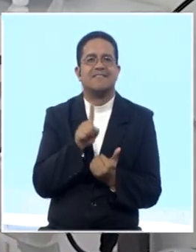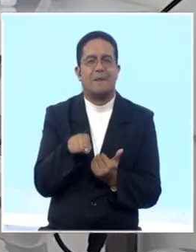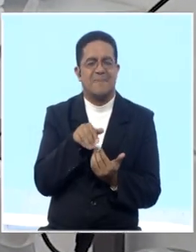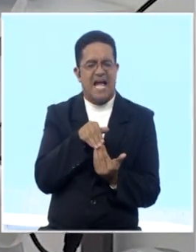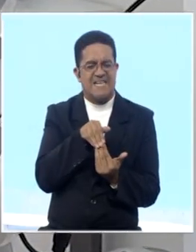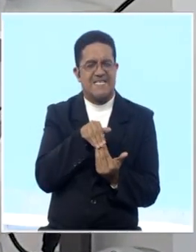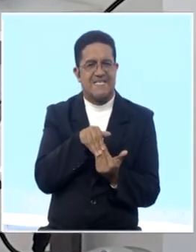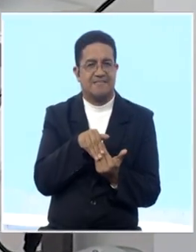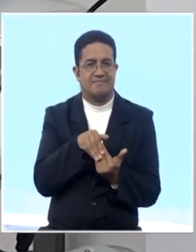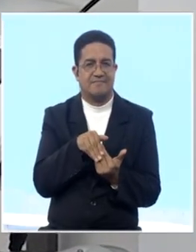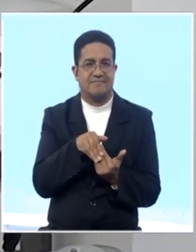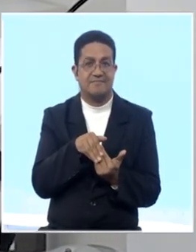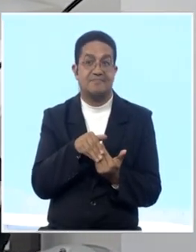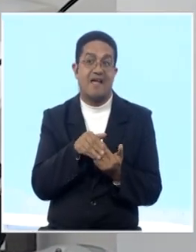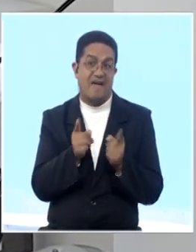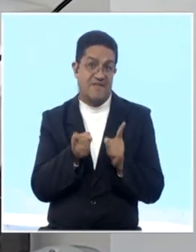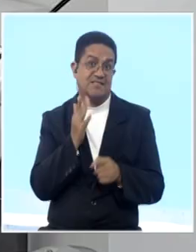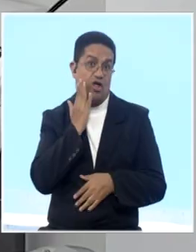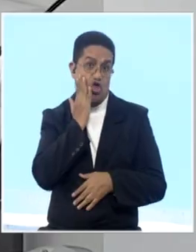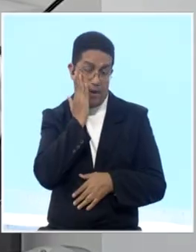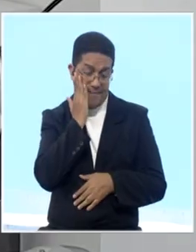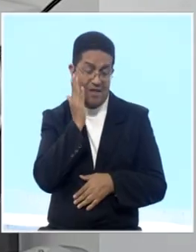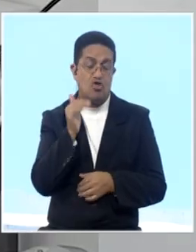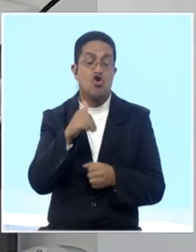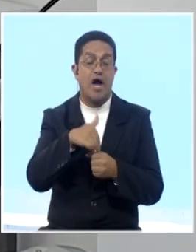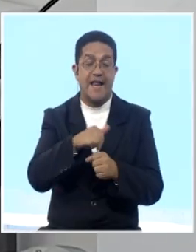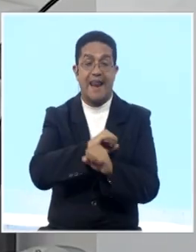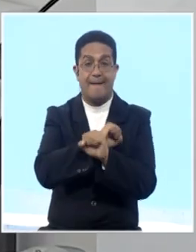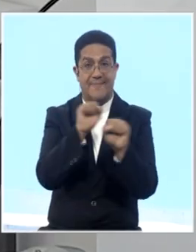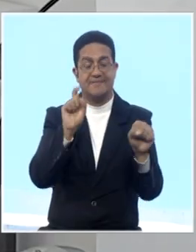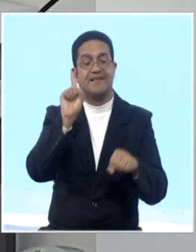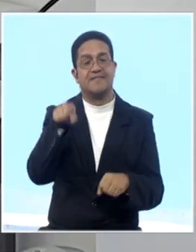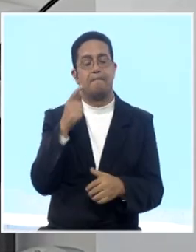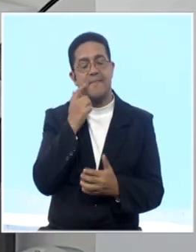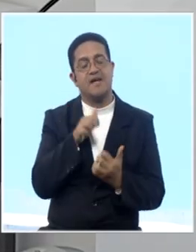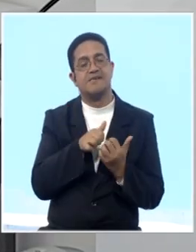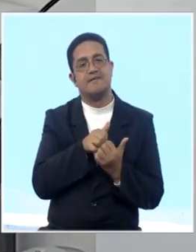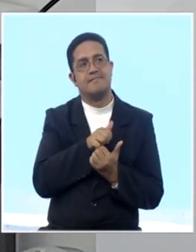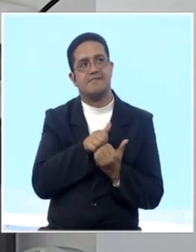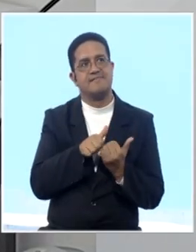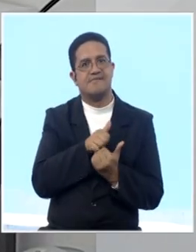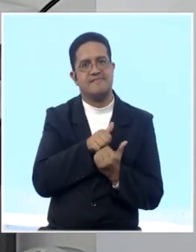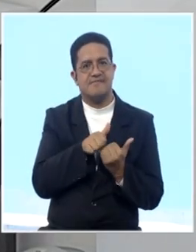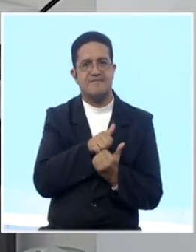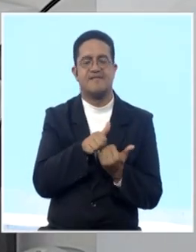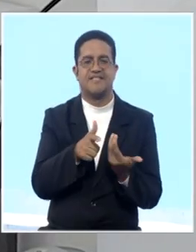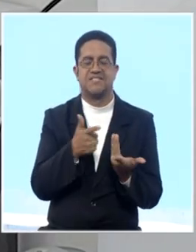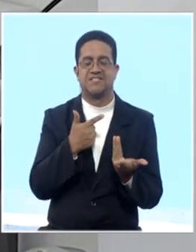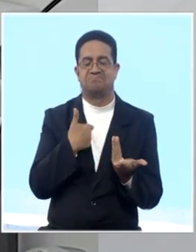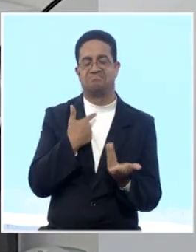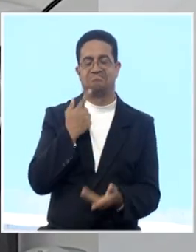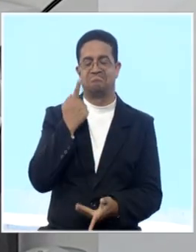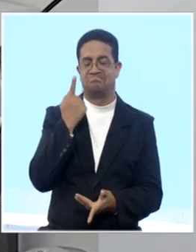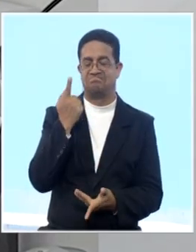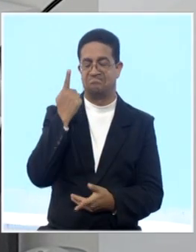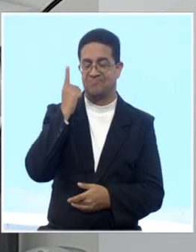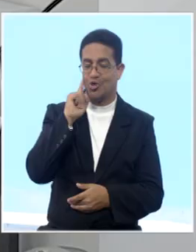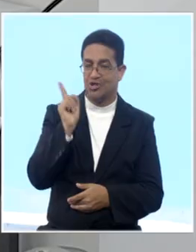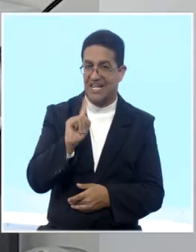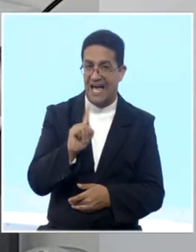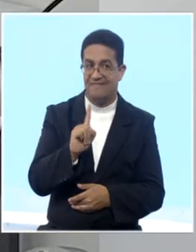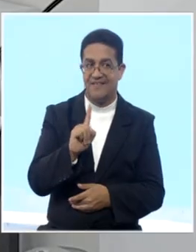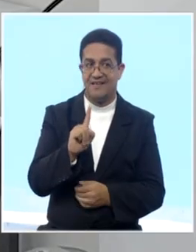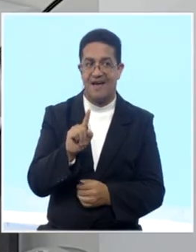a veces no lo hacemos solamente dormidos. Durante el día podemos estar teniendo bruxismo de manera repetitiva y no darnos cuenta, sino que en el momento